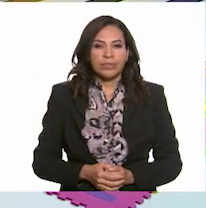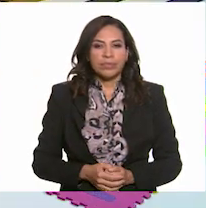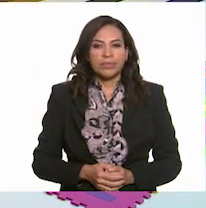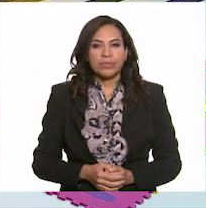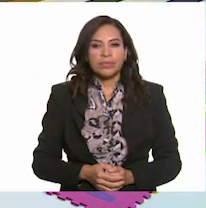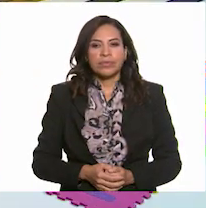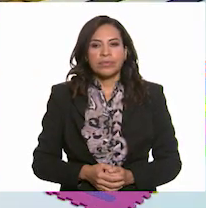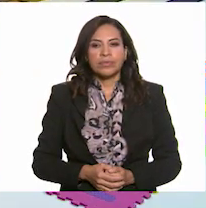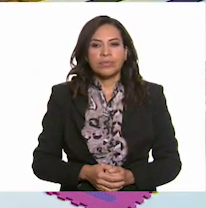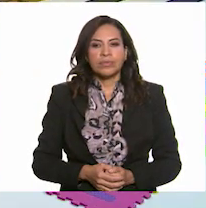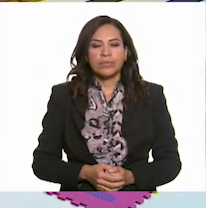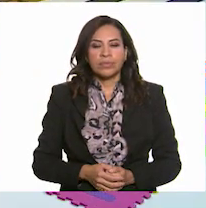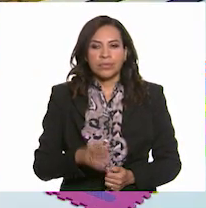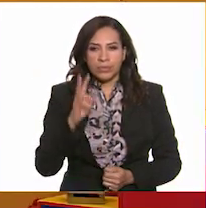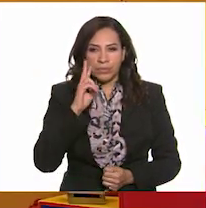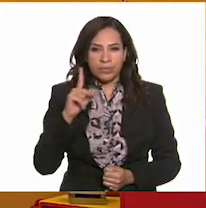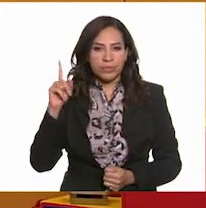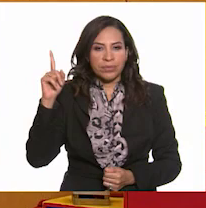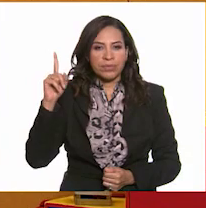¿Y qué tal si yo meto este?